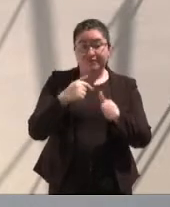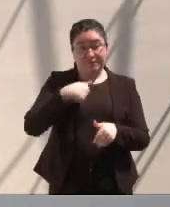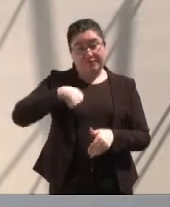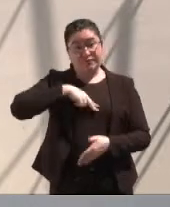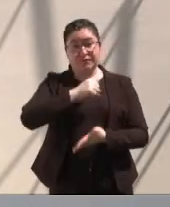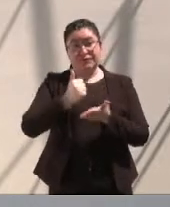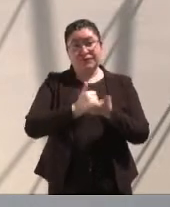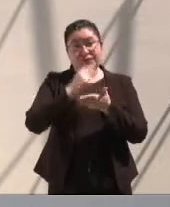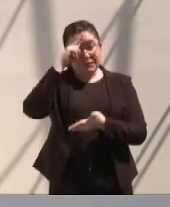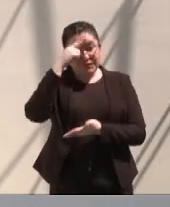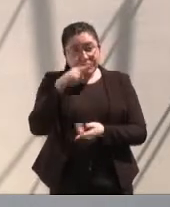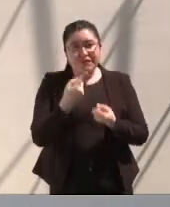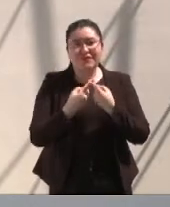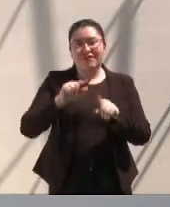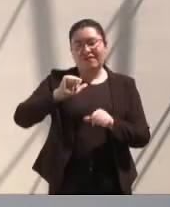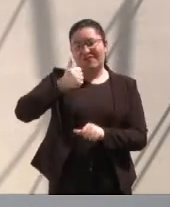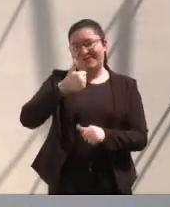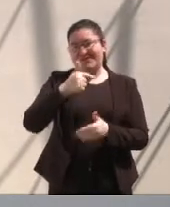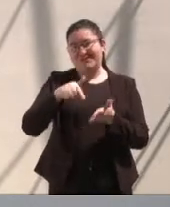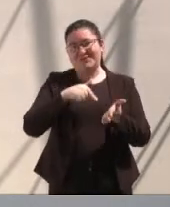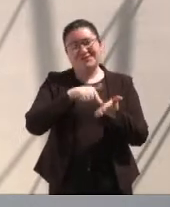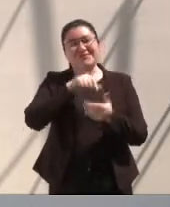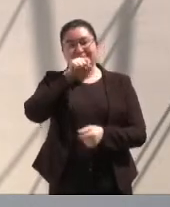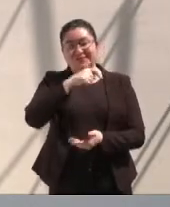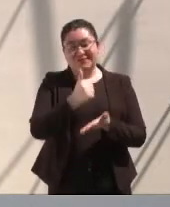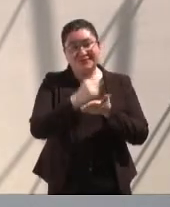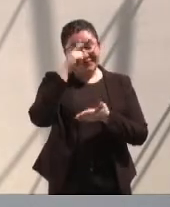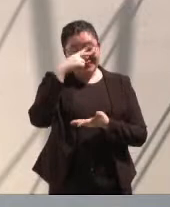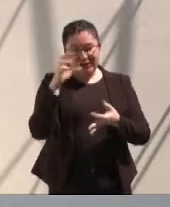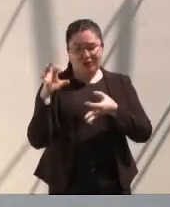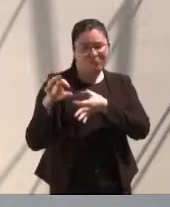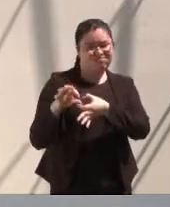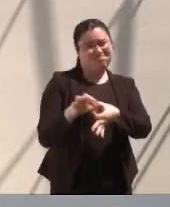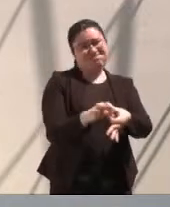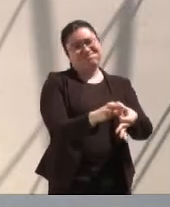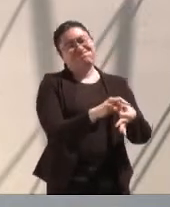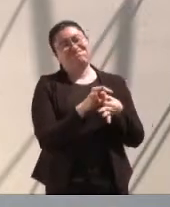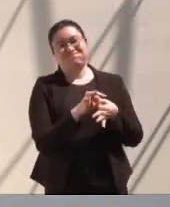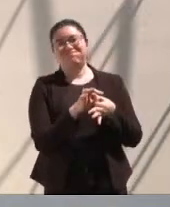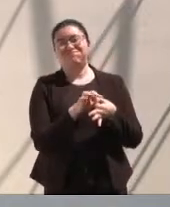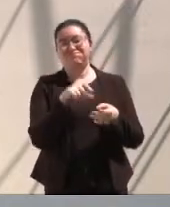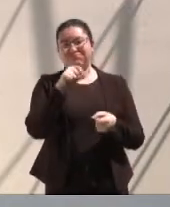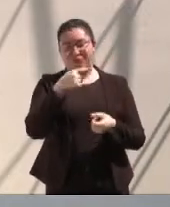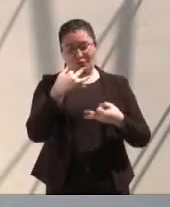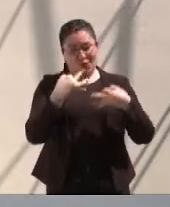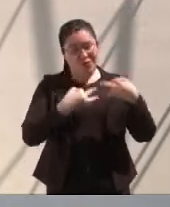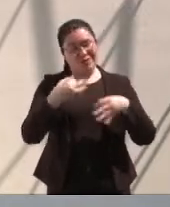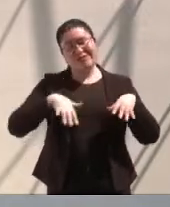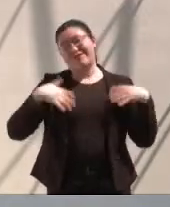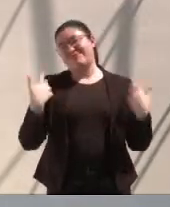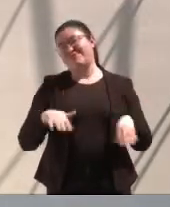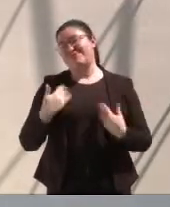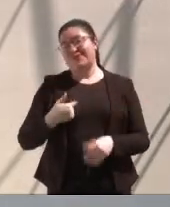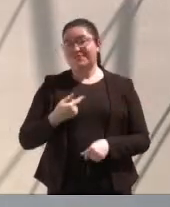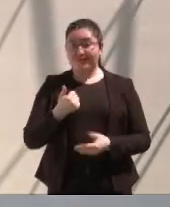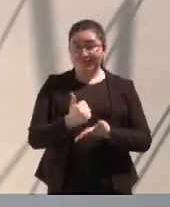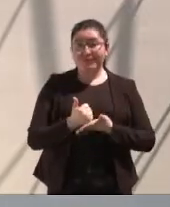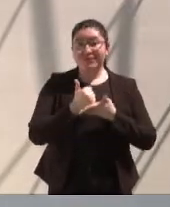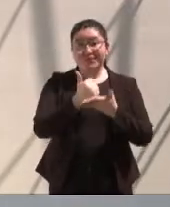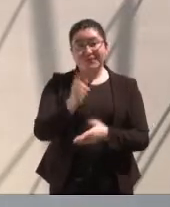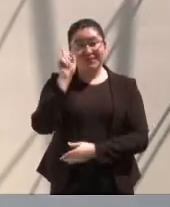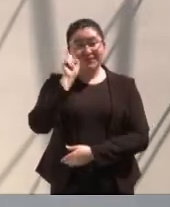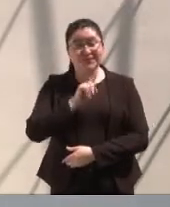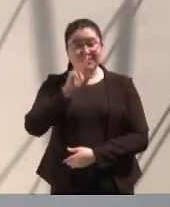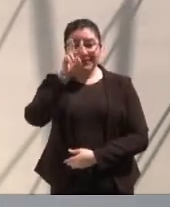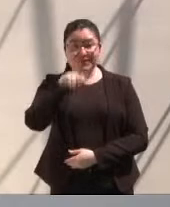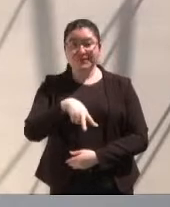de otras entidades, hay que decirlo también, una alianza muy fuerte con Poder Judicial y eso beneficia a las mujeres.